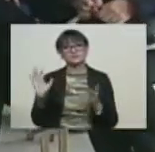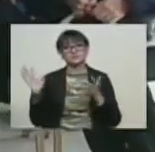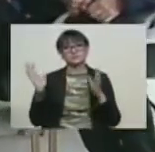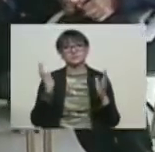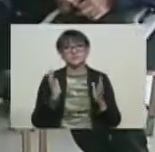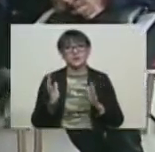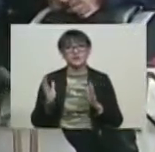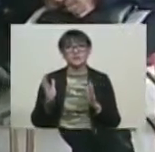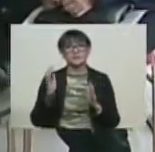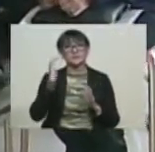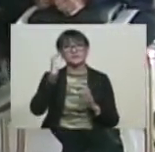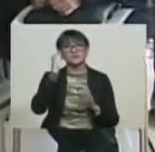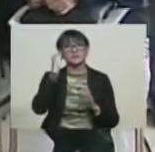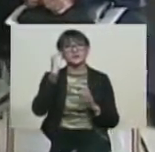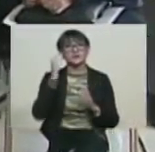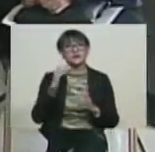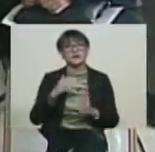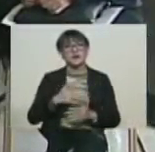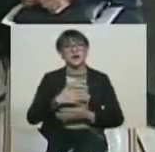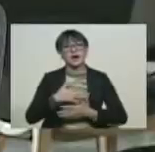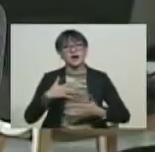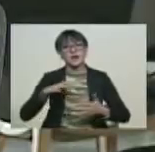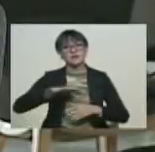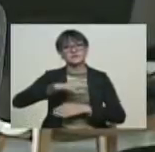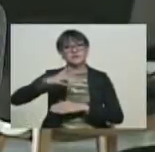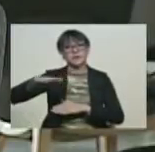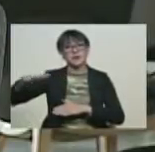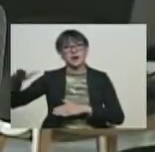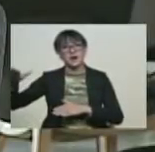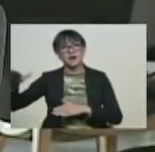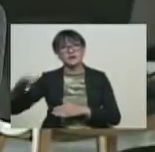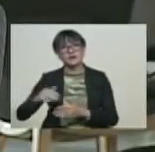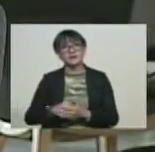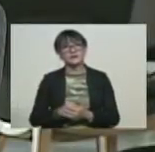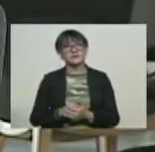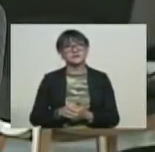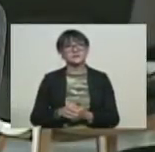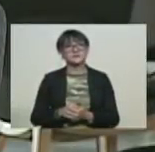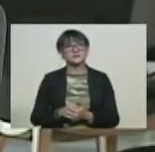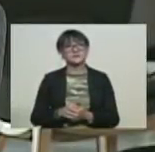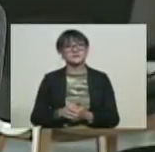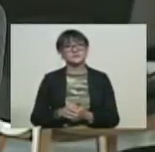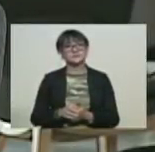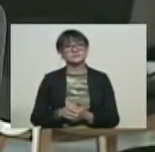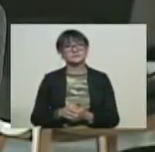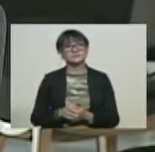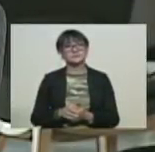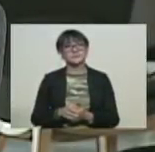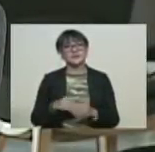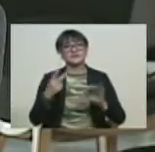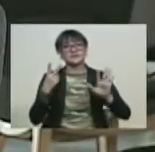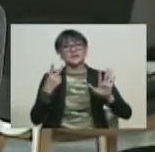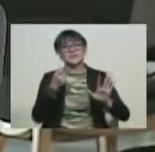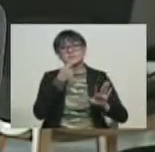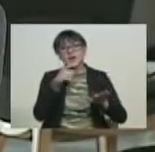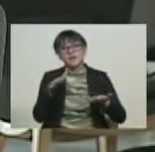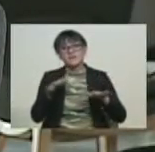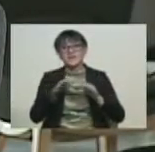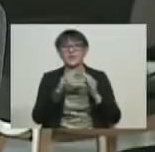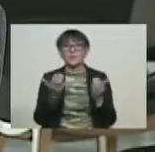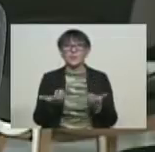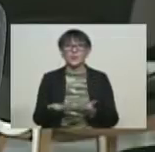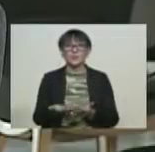ahí tenemos la gran sabana, la maravilla del mundo, una de las siete maravillas del mundo, la gran